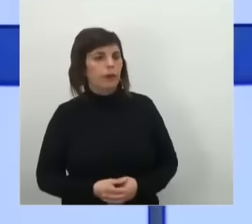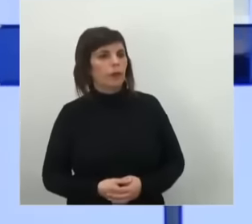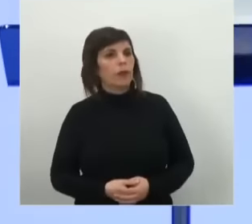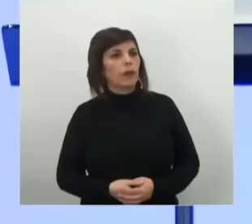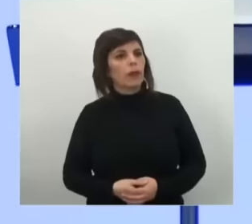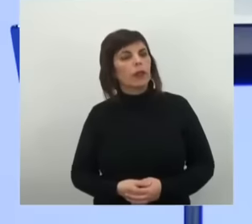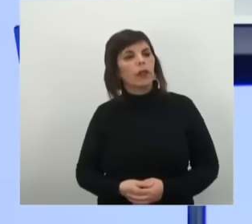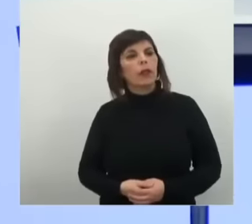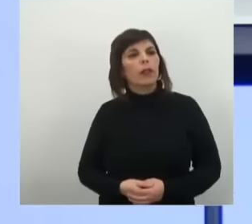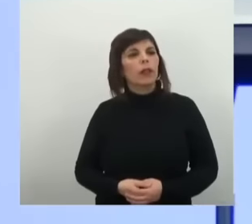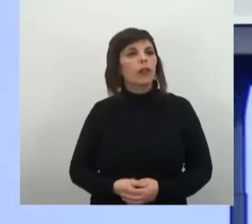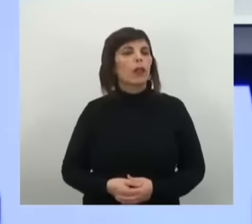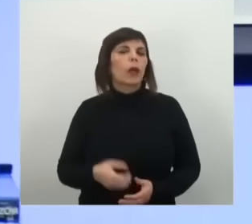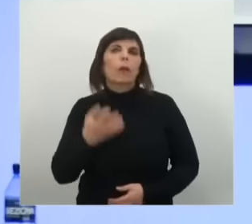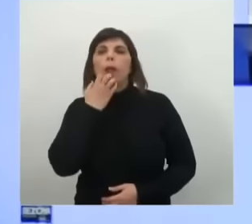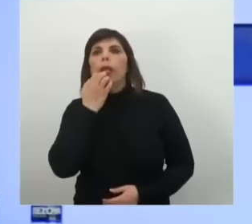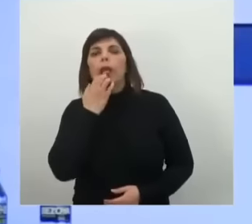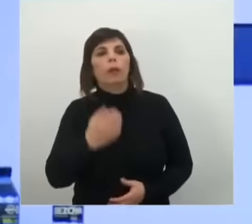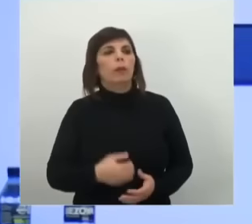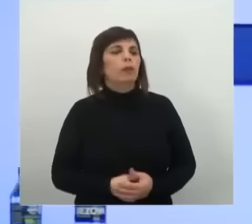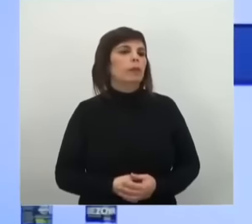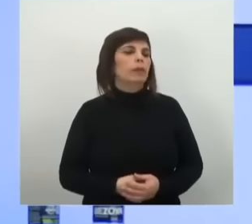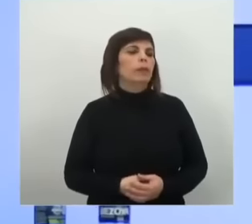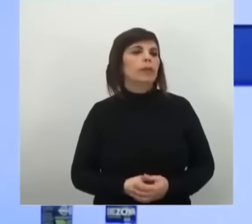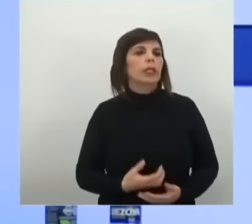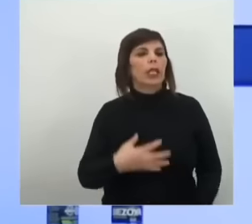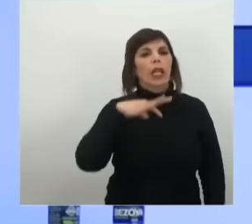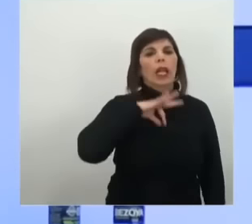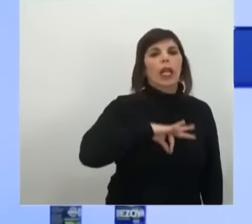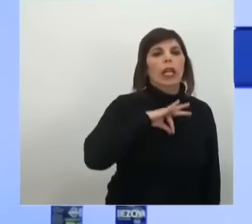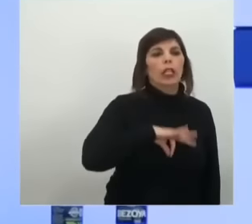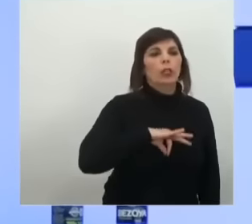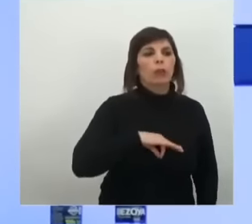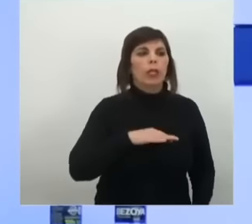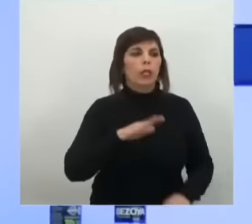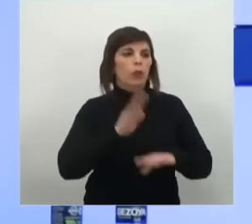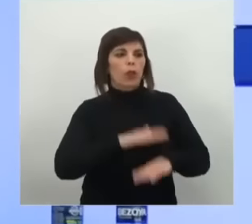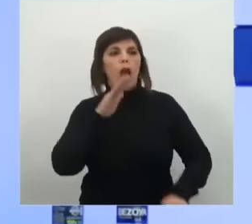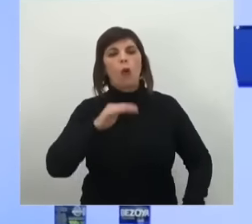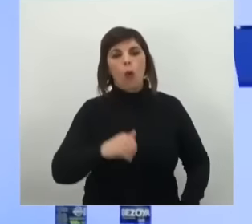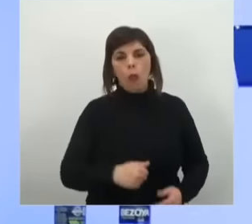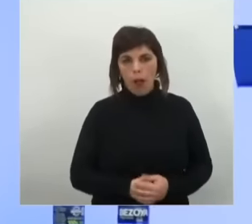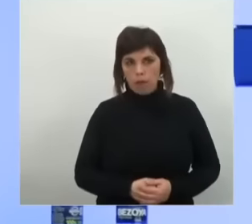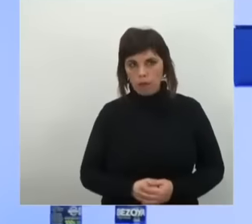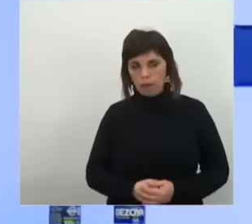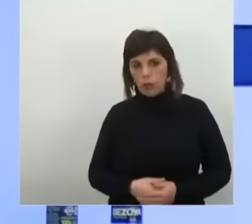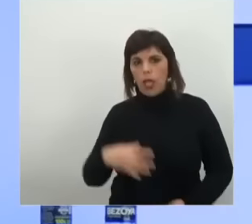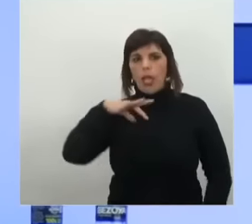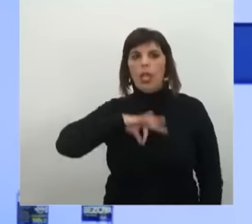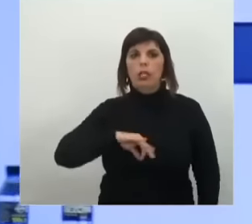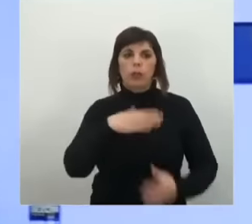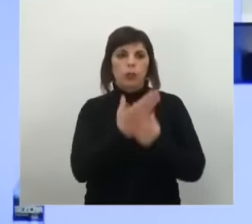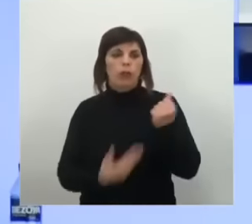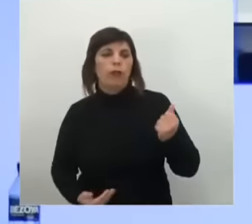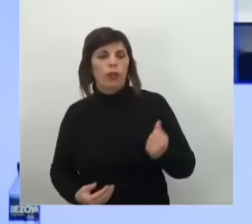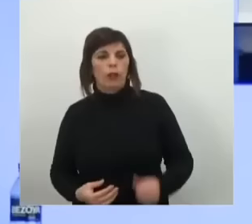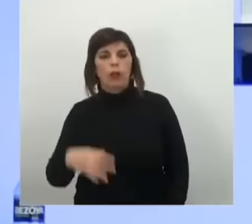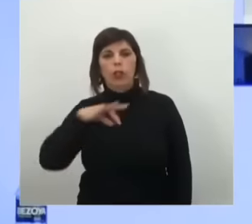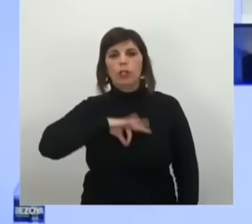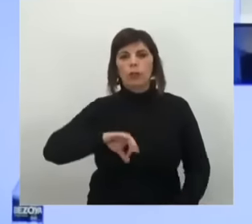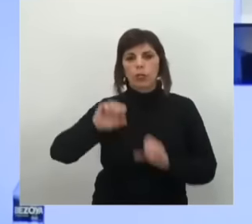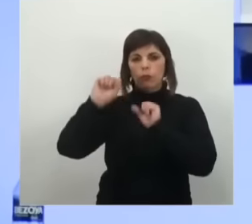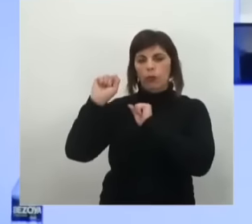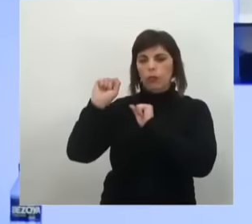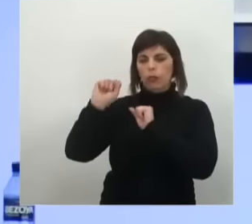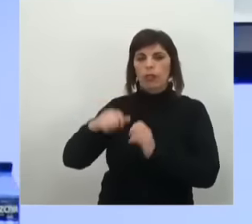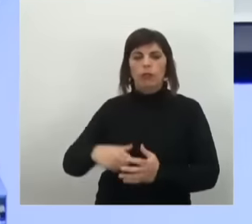me vino a visitar el espíritu de la culpabilidad el espíritu del fracaso el espíritu del rechazo